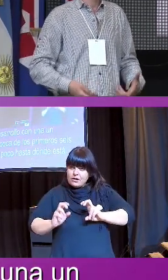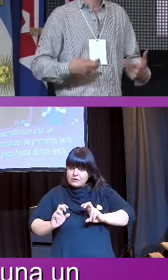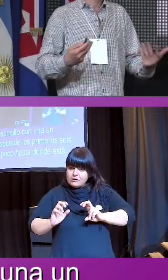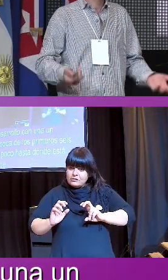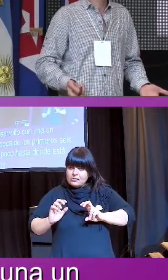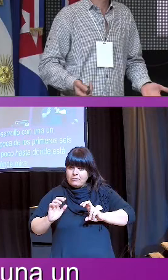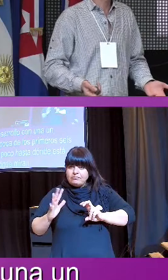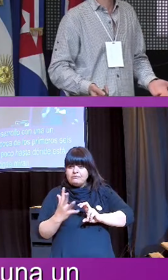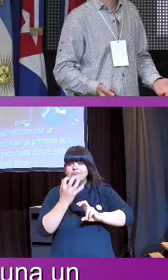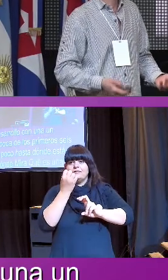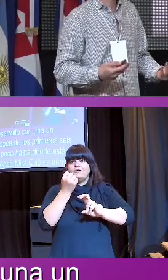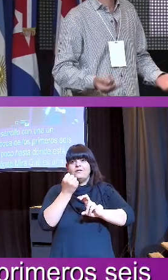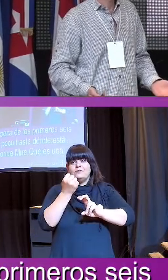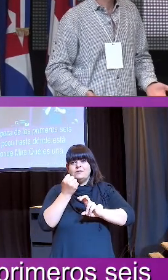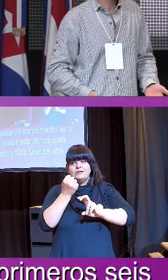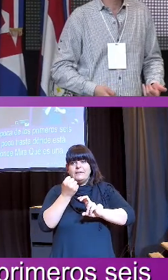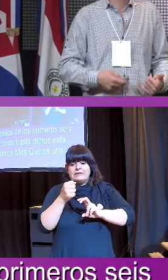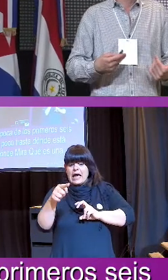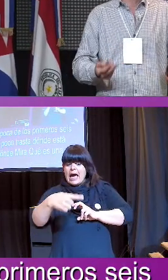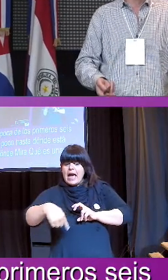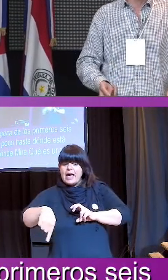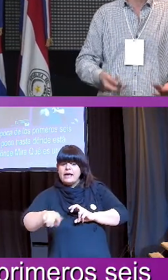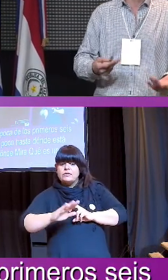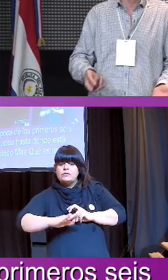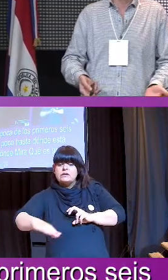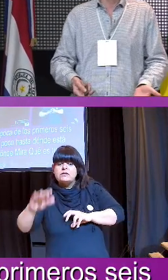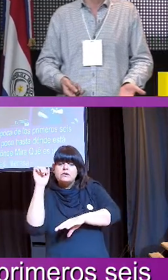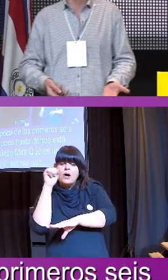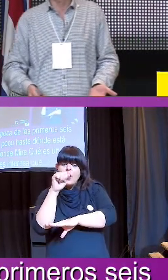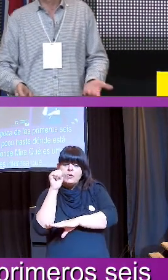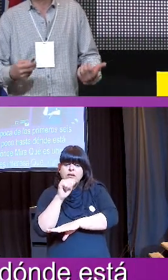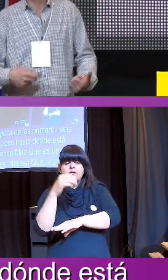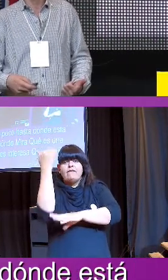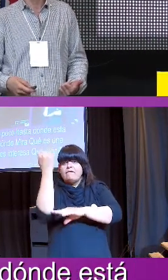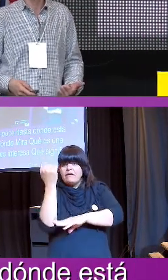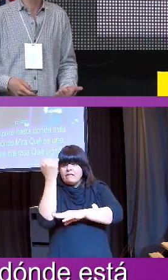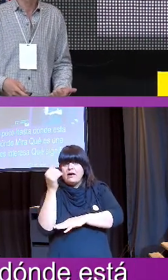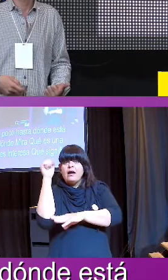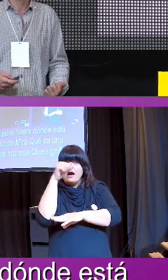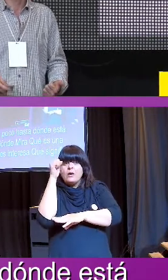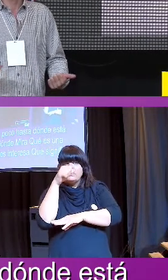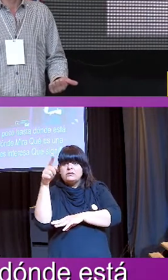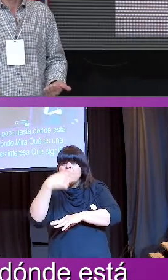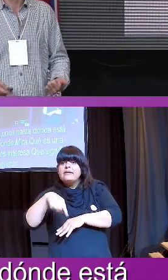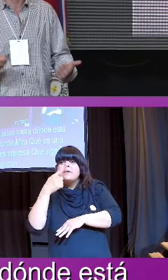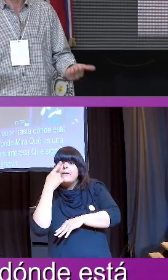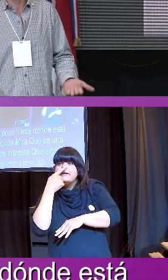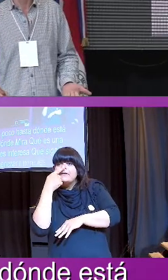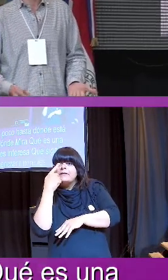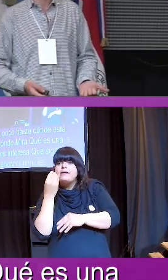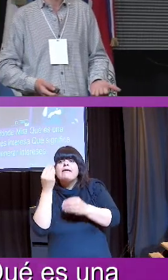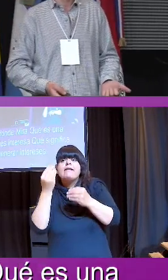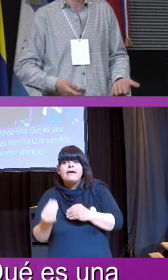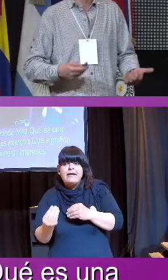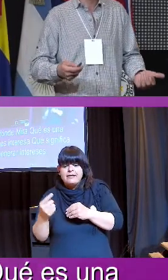dónde miran, que es una expresión de qué les importa, qué les interesa, qué significa algo para ellos y cómo podemos generar intereses compartidos para